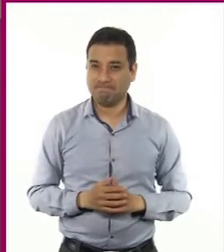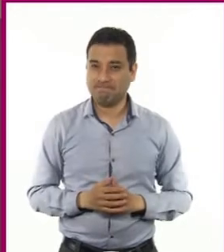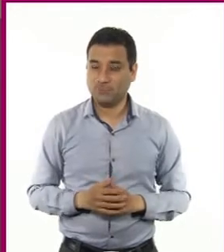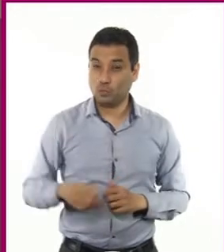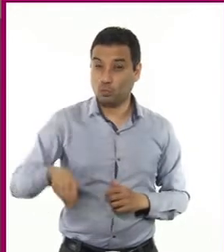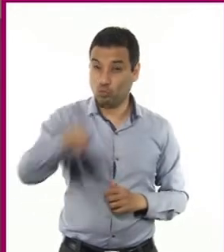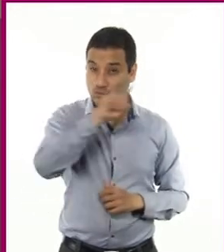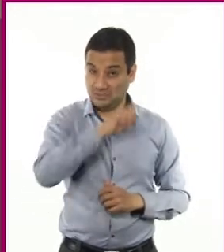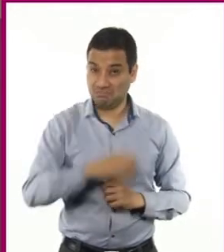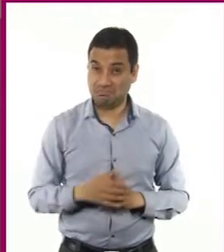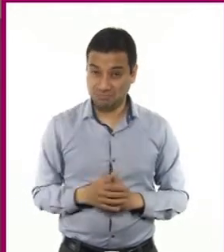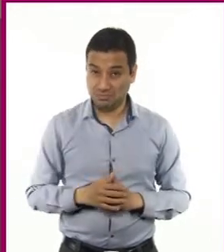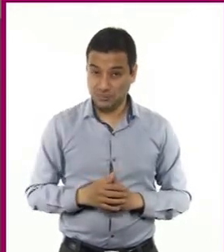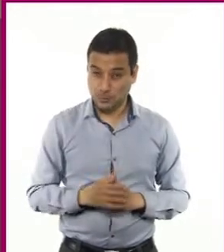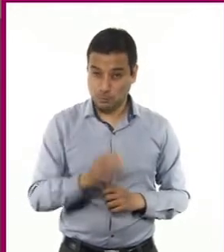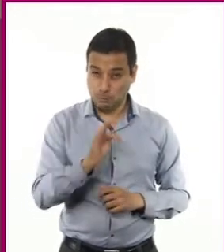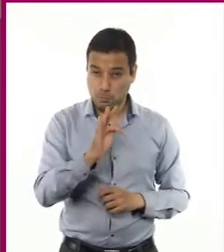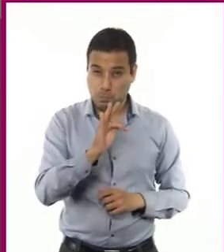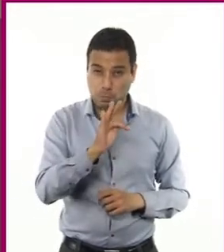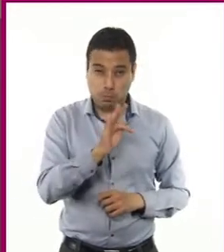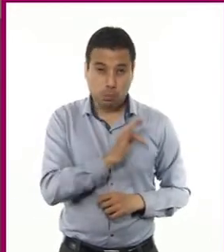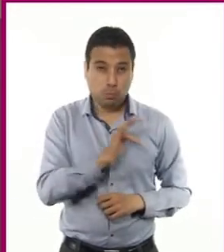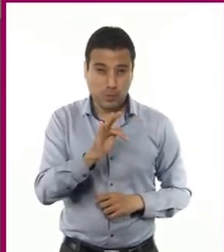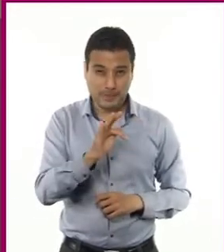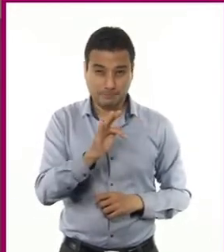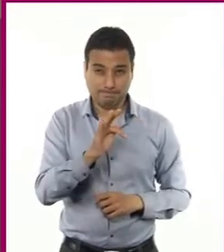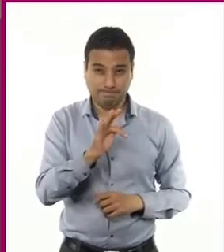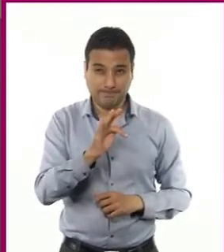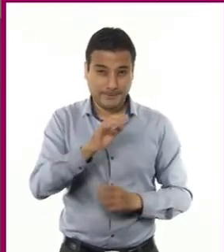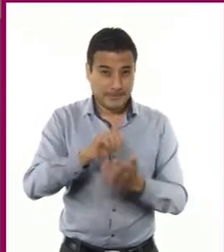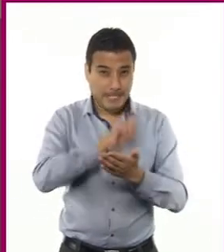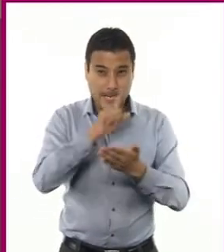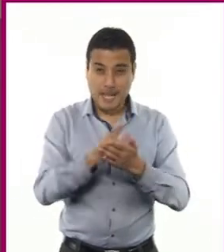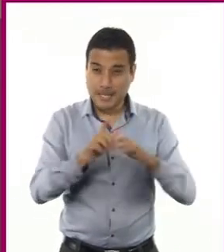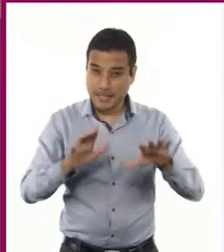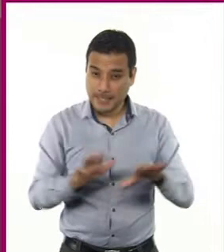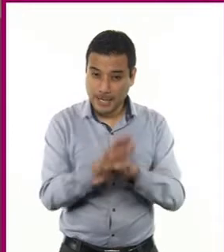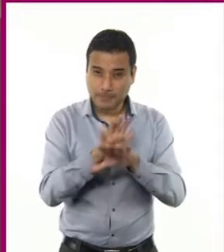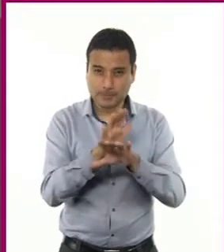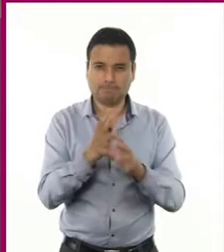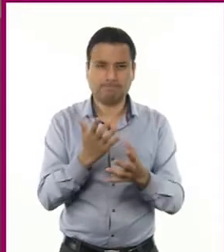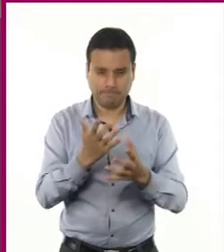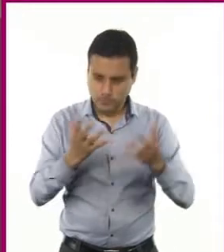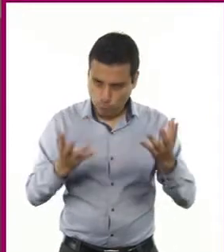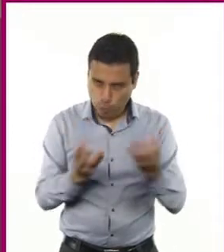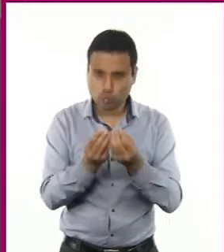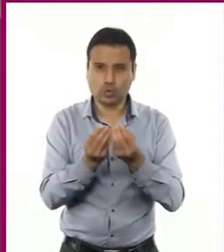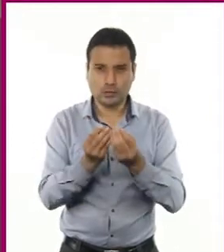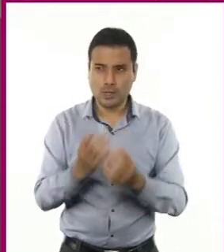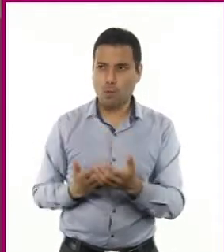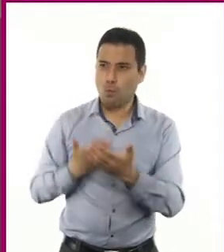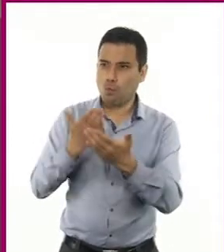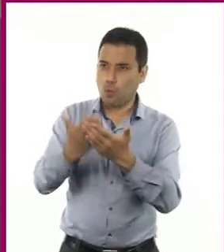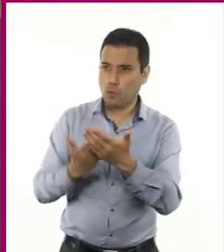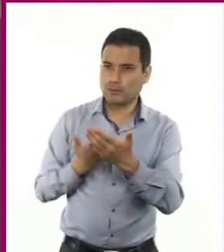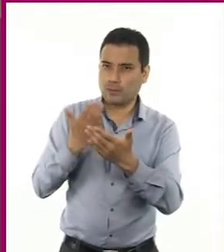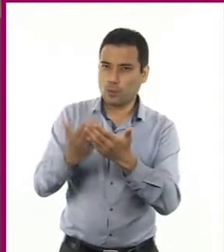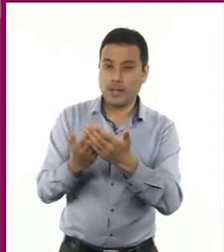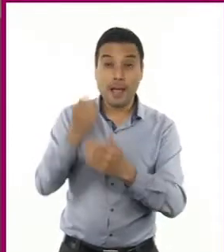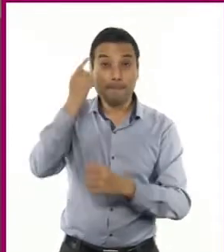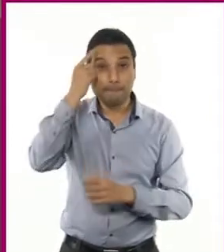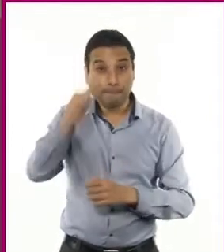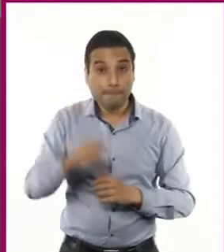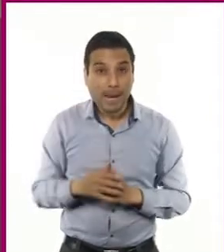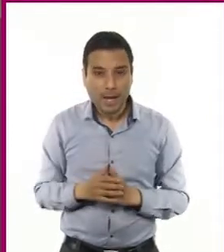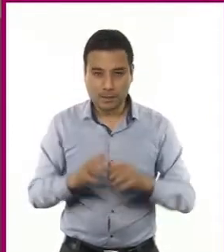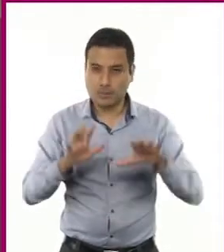tienen competencia para conducir la reforma del Estado a que juntos propongamos al país las iniciativas necesarias para un cambio